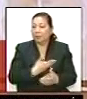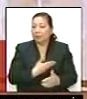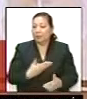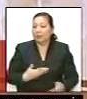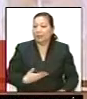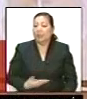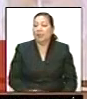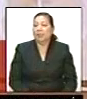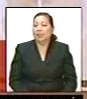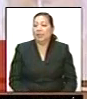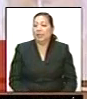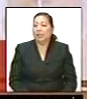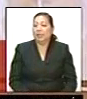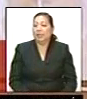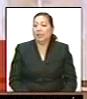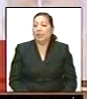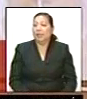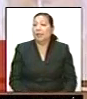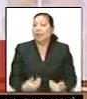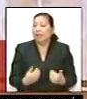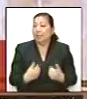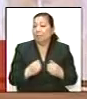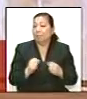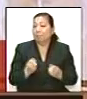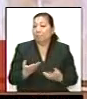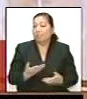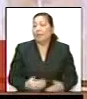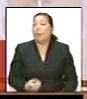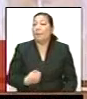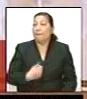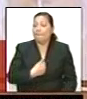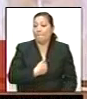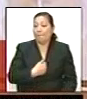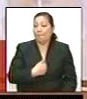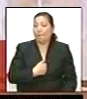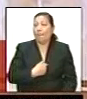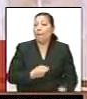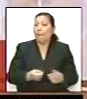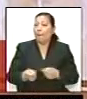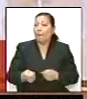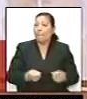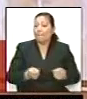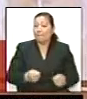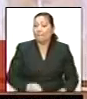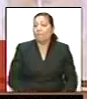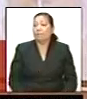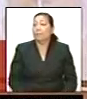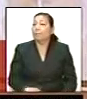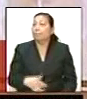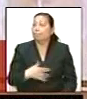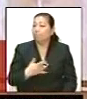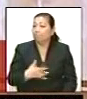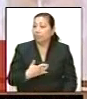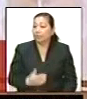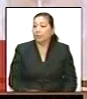presidenciales. Tenemos, por supuesto, nuestros propios mecanismos de seguimiento